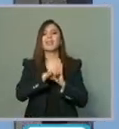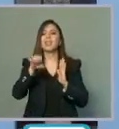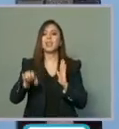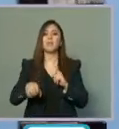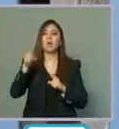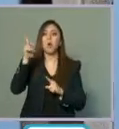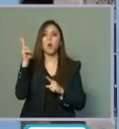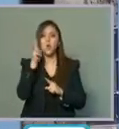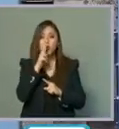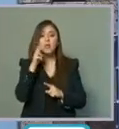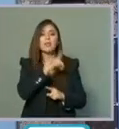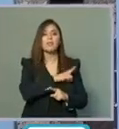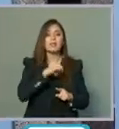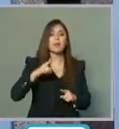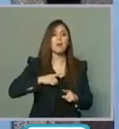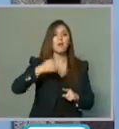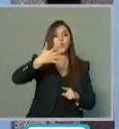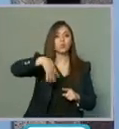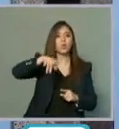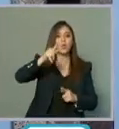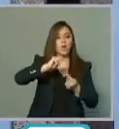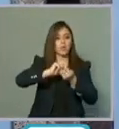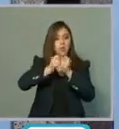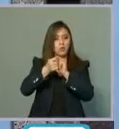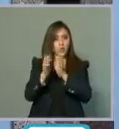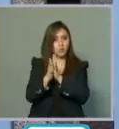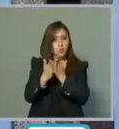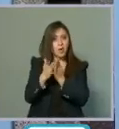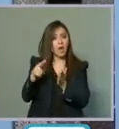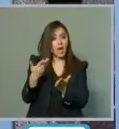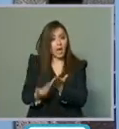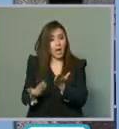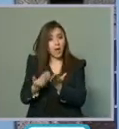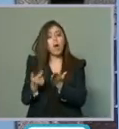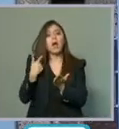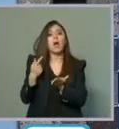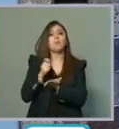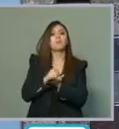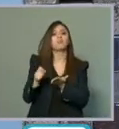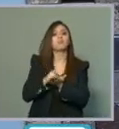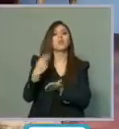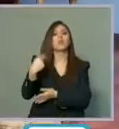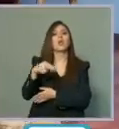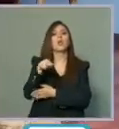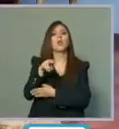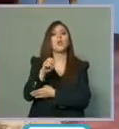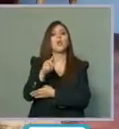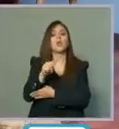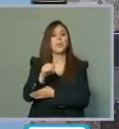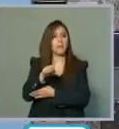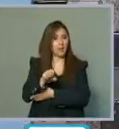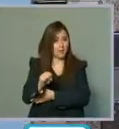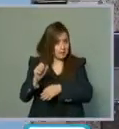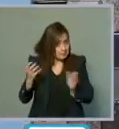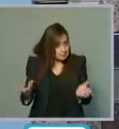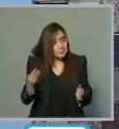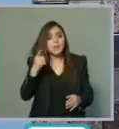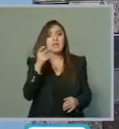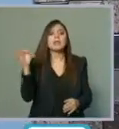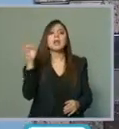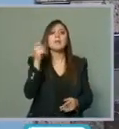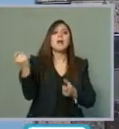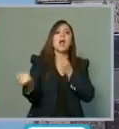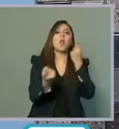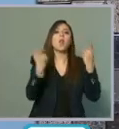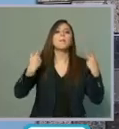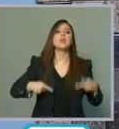buena traducción, hay una buena reciente, que es la que se consigue más fácil, que tenga notas. Porque además otra cosa de las que seguramente les disgustó a